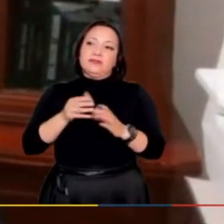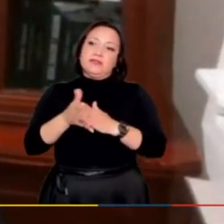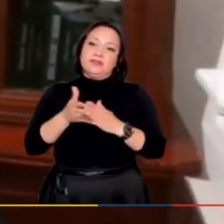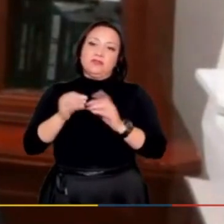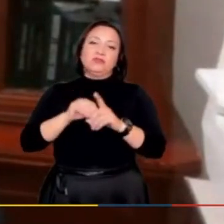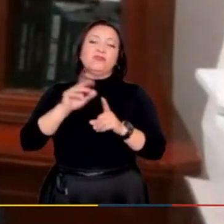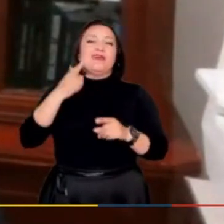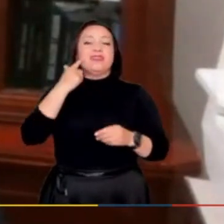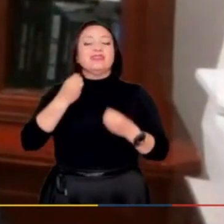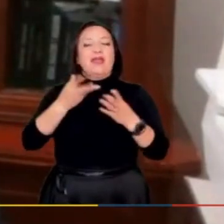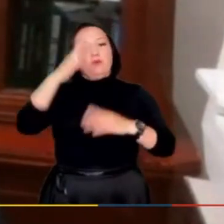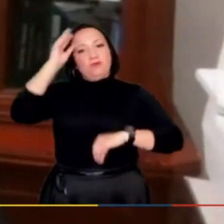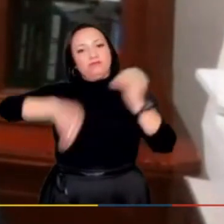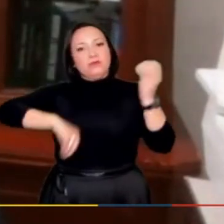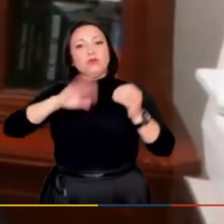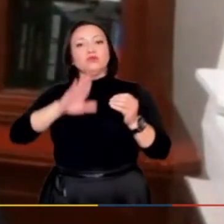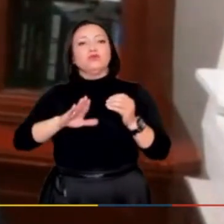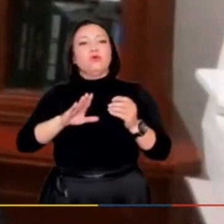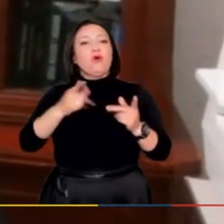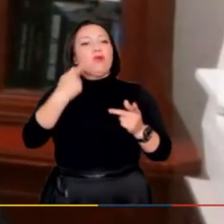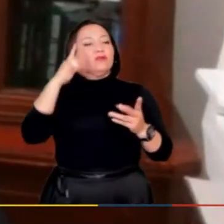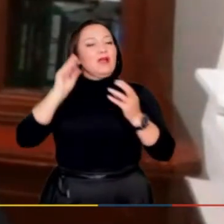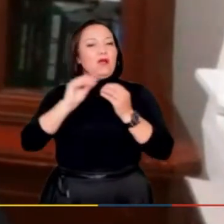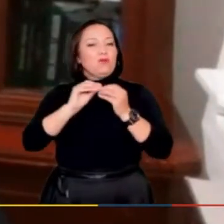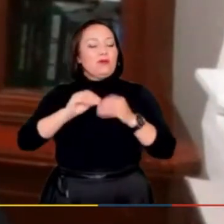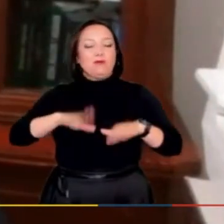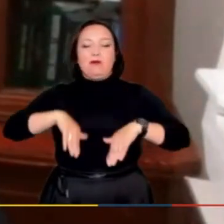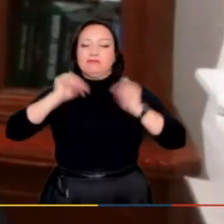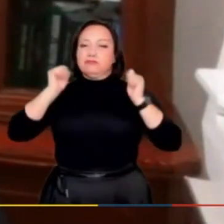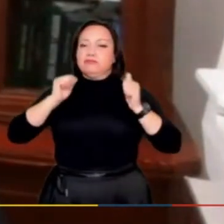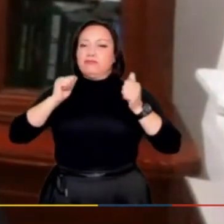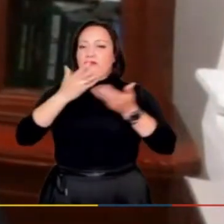un disenso mutuo o una resiliación.